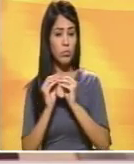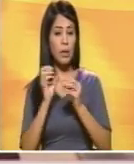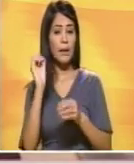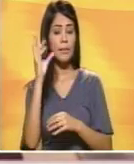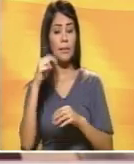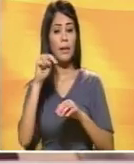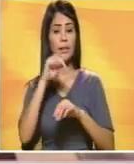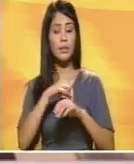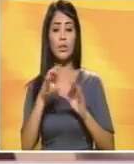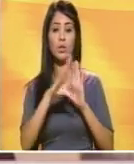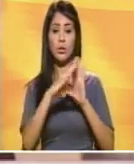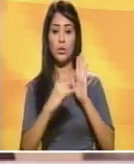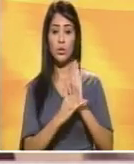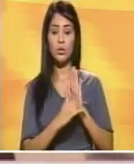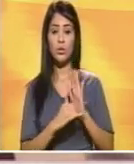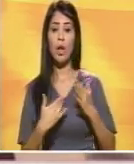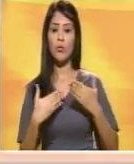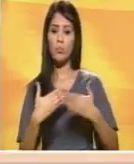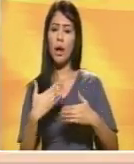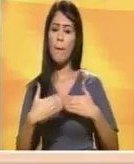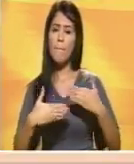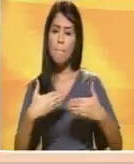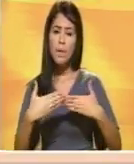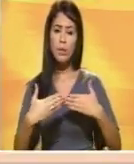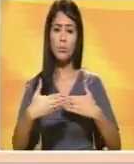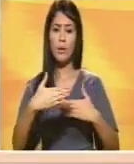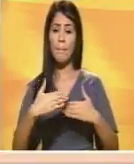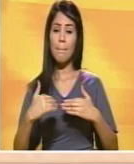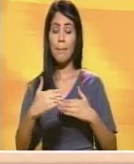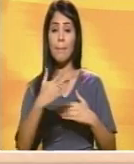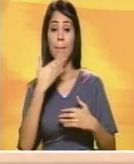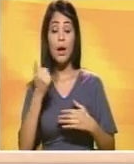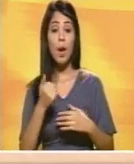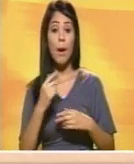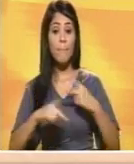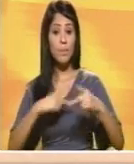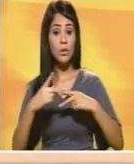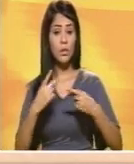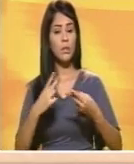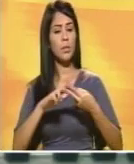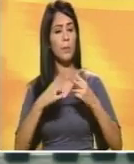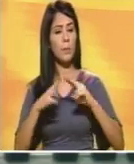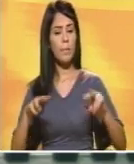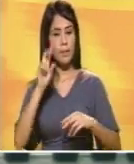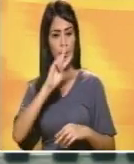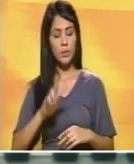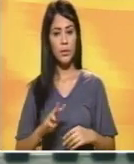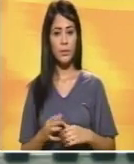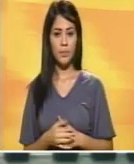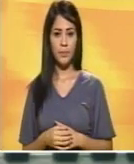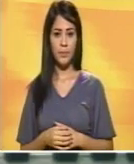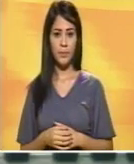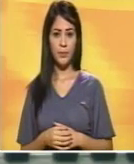Nacional Constituyente propusiera adelantar el proceso en virtud de garantizar la paz en el país.